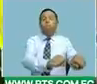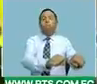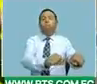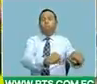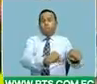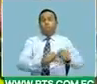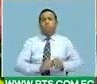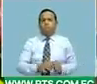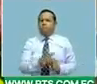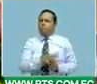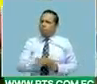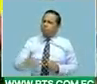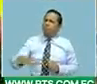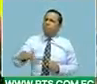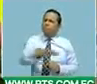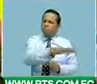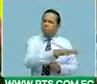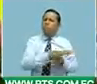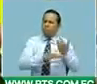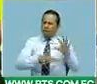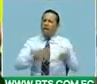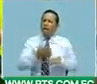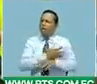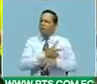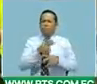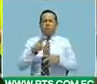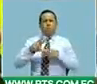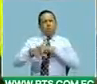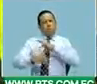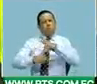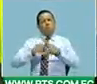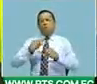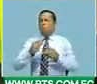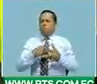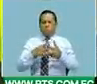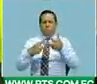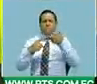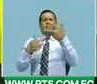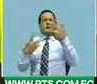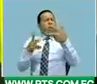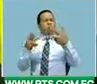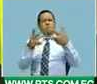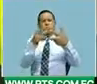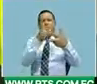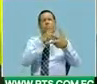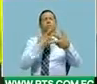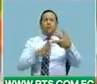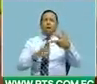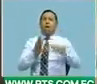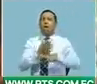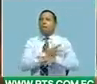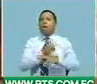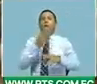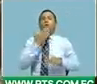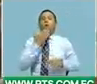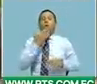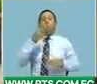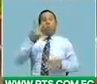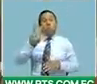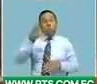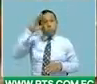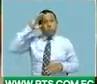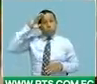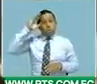suscitado aproximadamente tres robos con el mismo estilo. De los tres, los dos, la Policía Nacional ha actuado